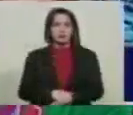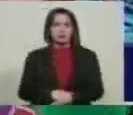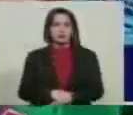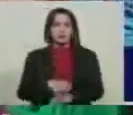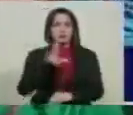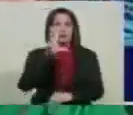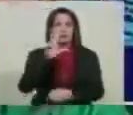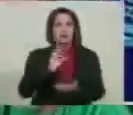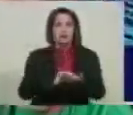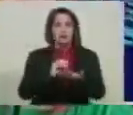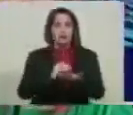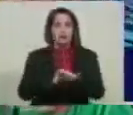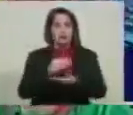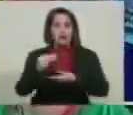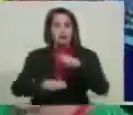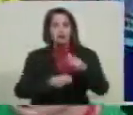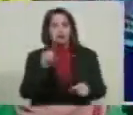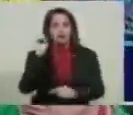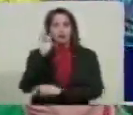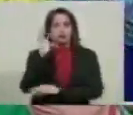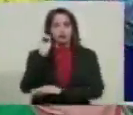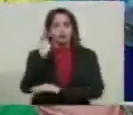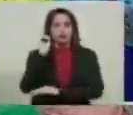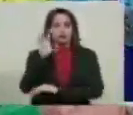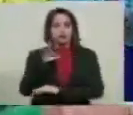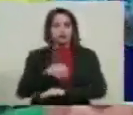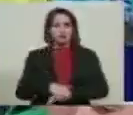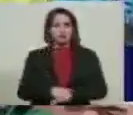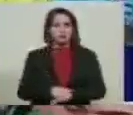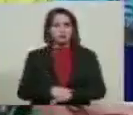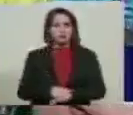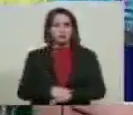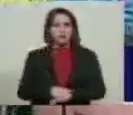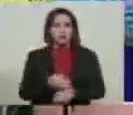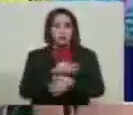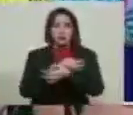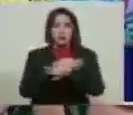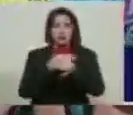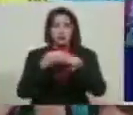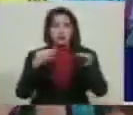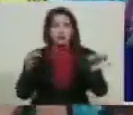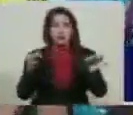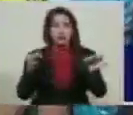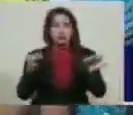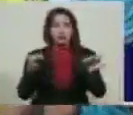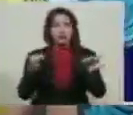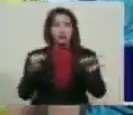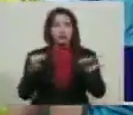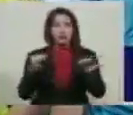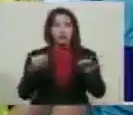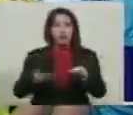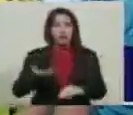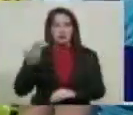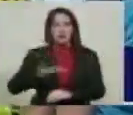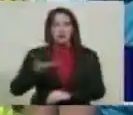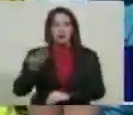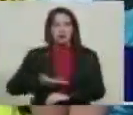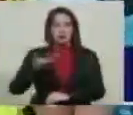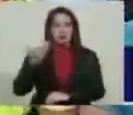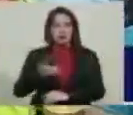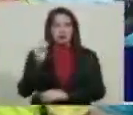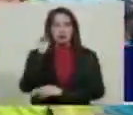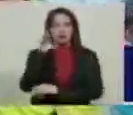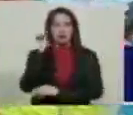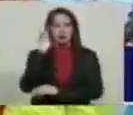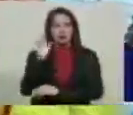tercera plenaria que hacemos de este muy eficaz, útil y extraordinario congreso